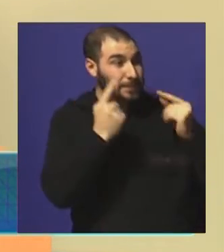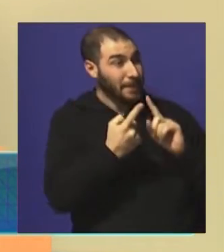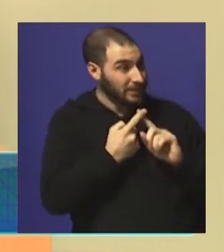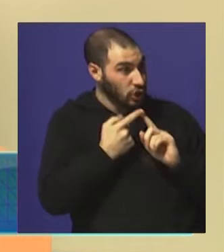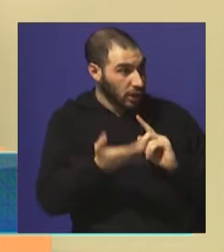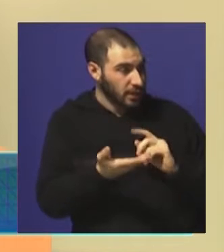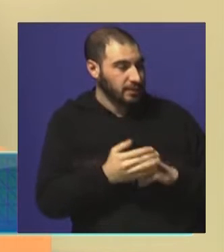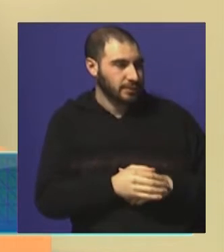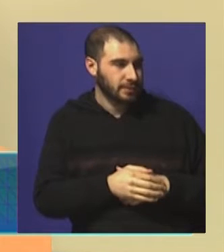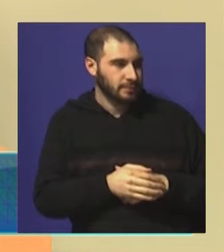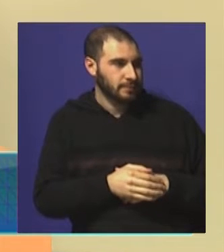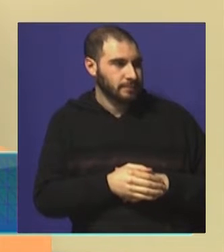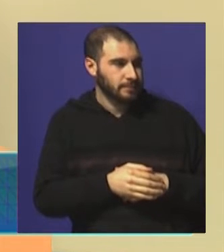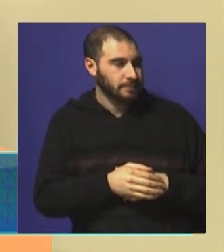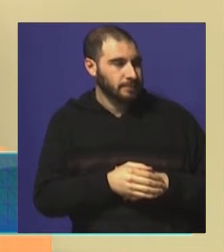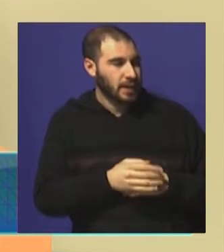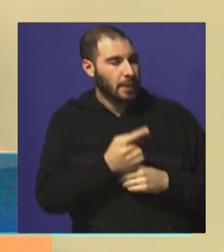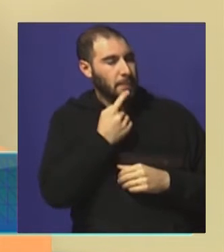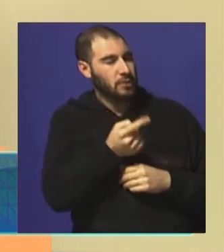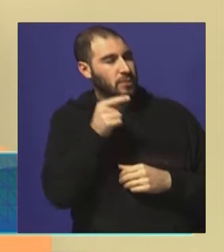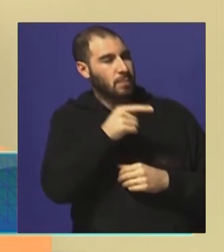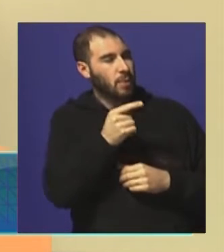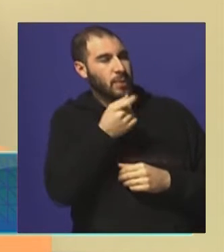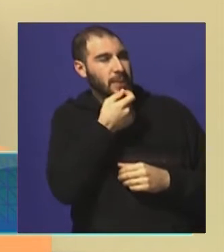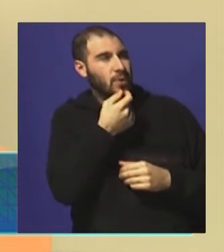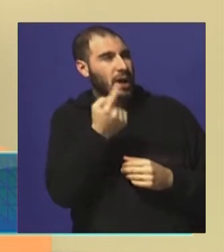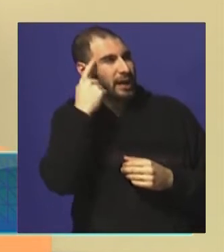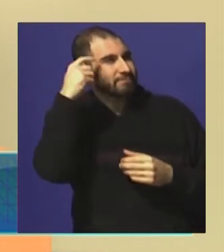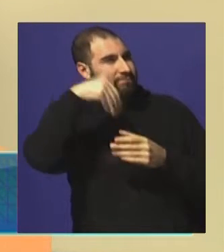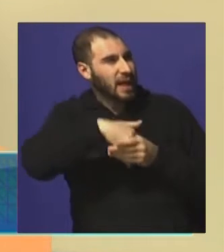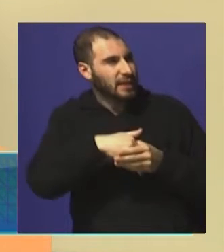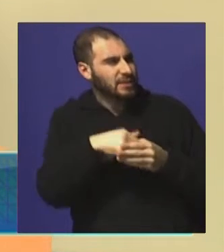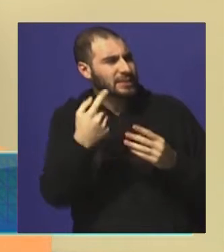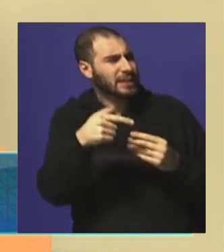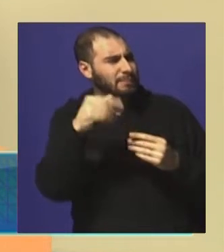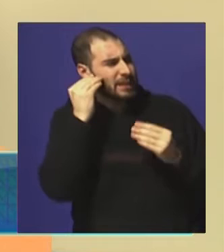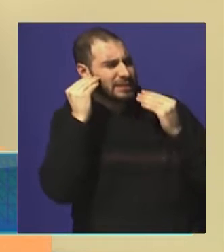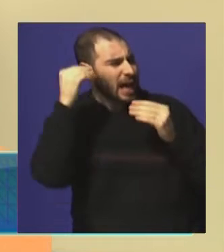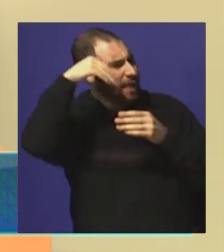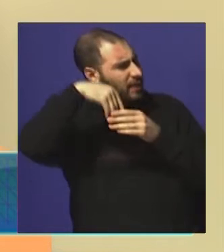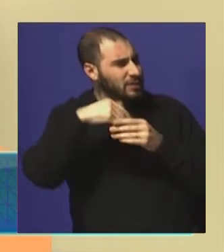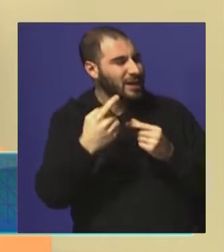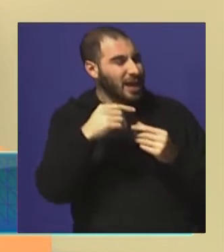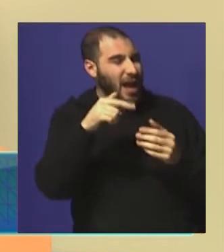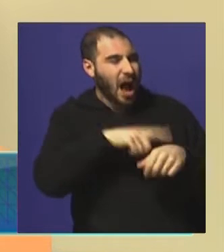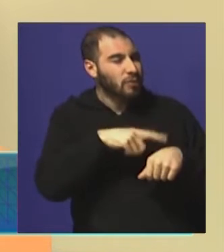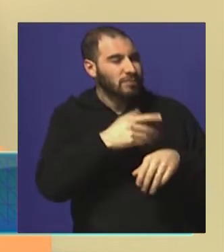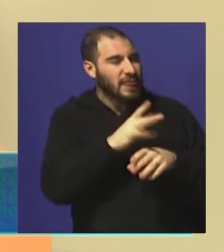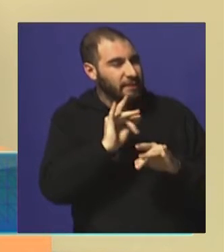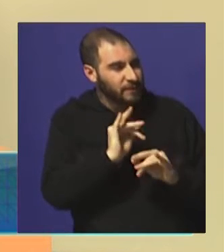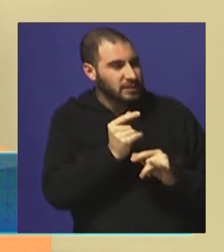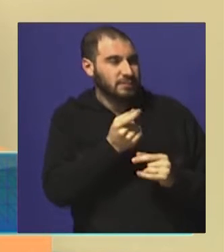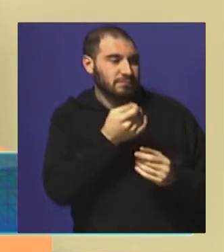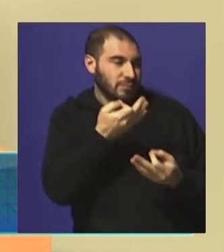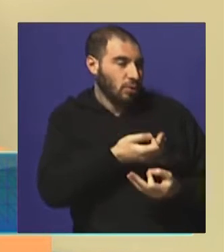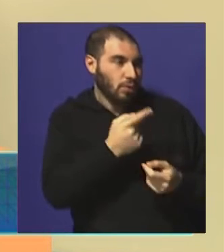personalmente. ¿Qué considerás que puede estar pasando por la cabeza de él en este momento, que por ahí es un momento difícil,